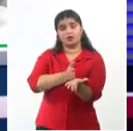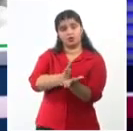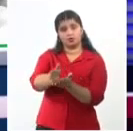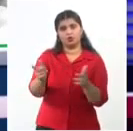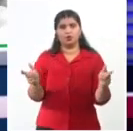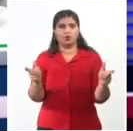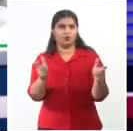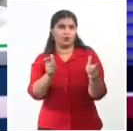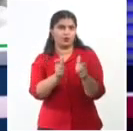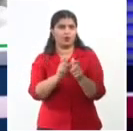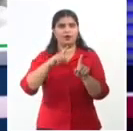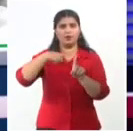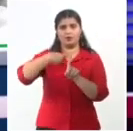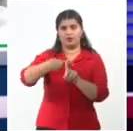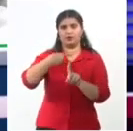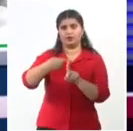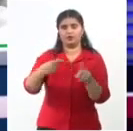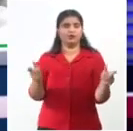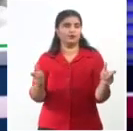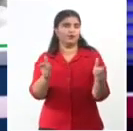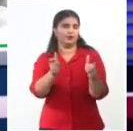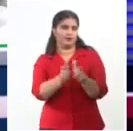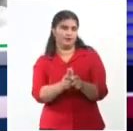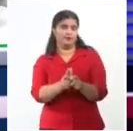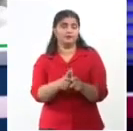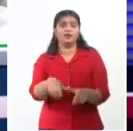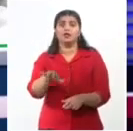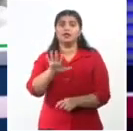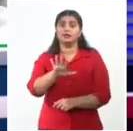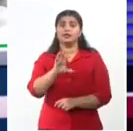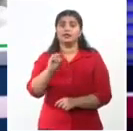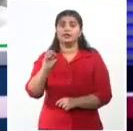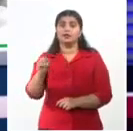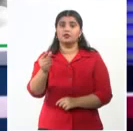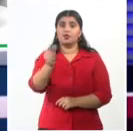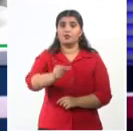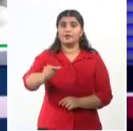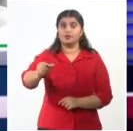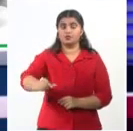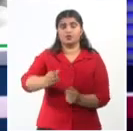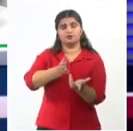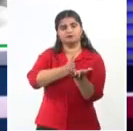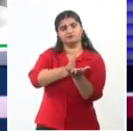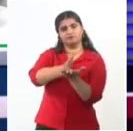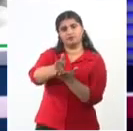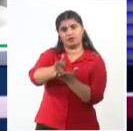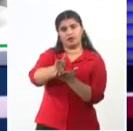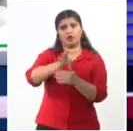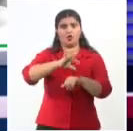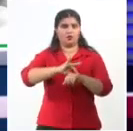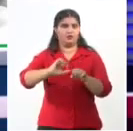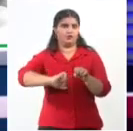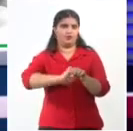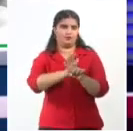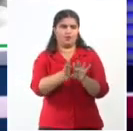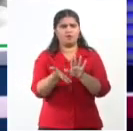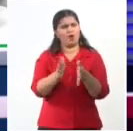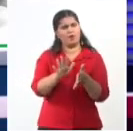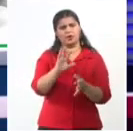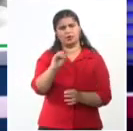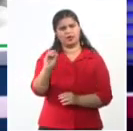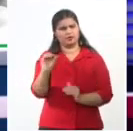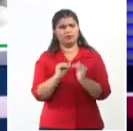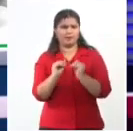número de casos activos. Un poco más de 500 pacientes se encuentran diagnosticados con el coronavirus en las instituciones de